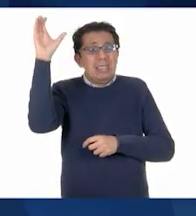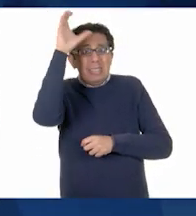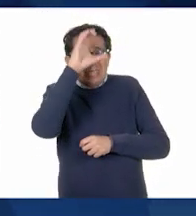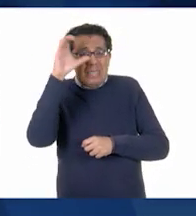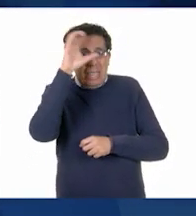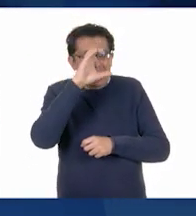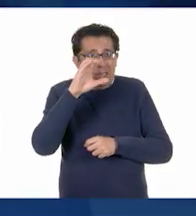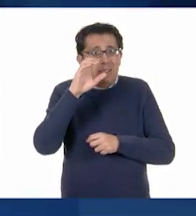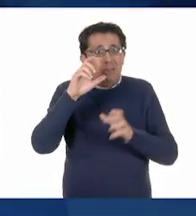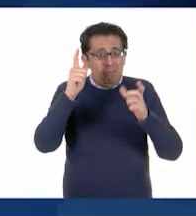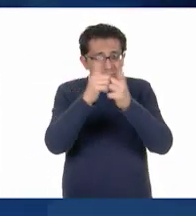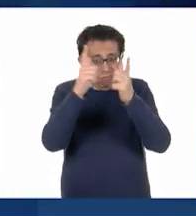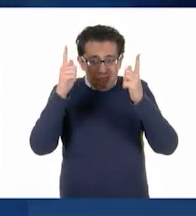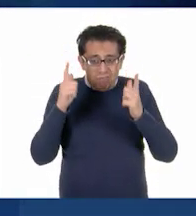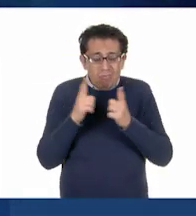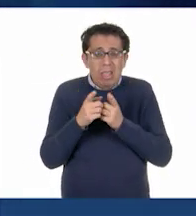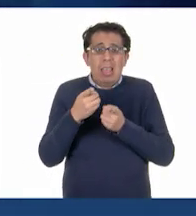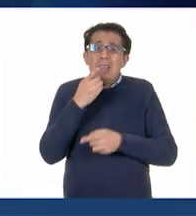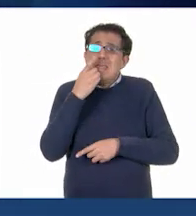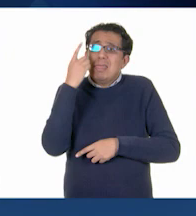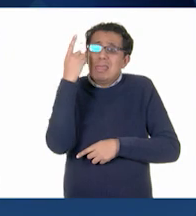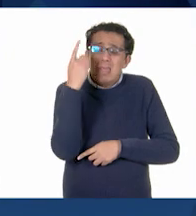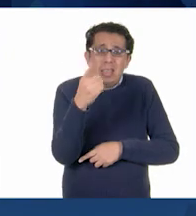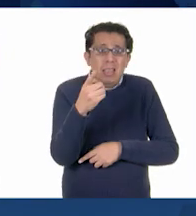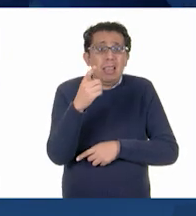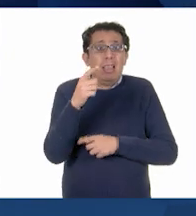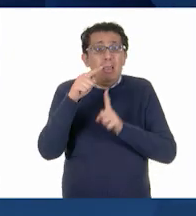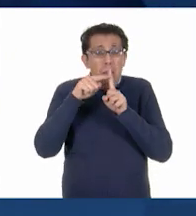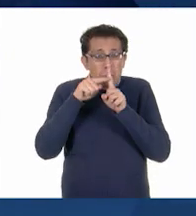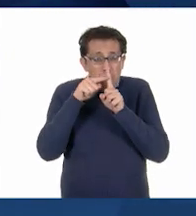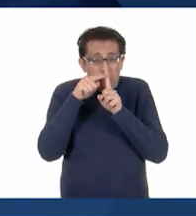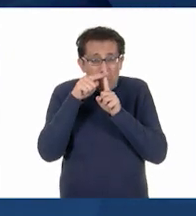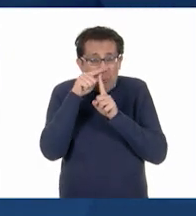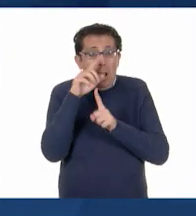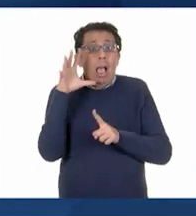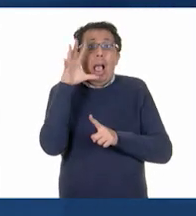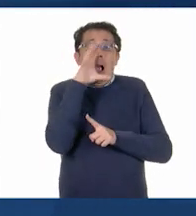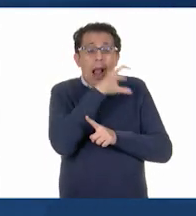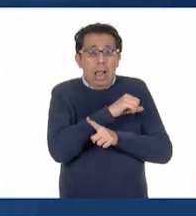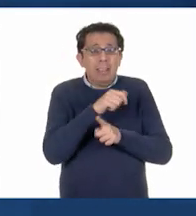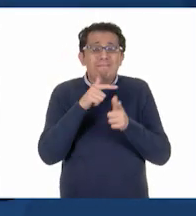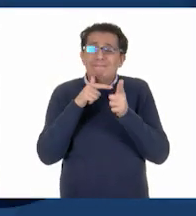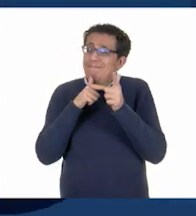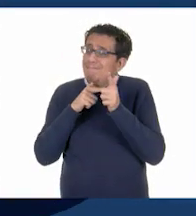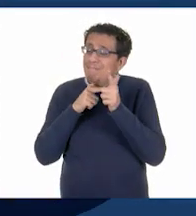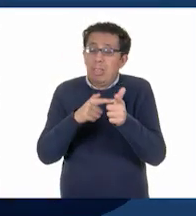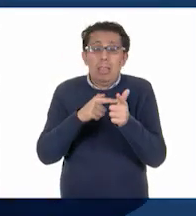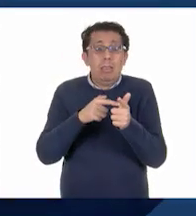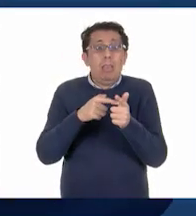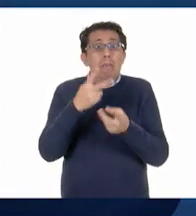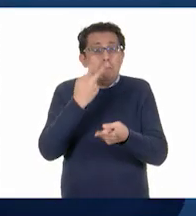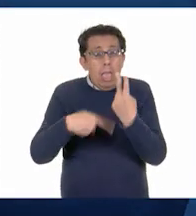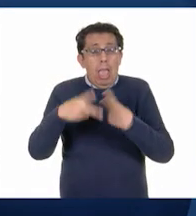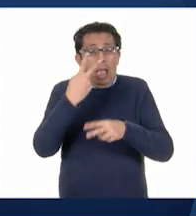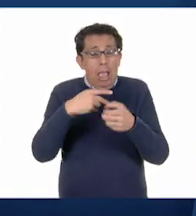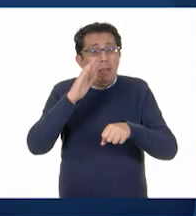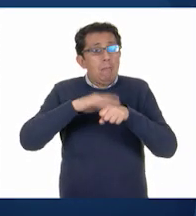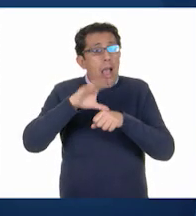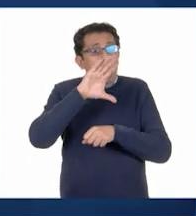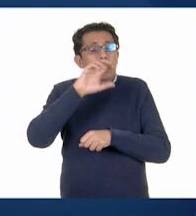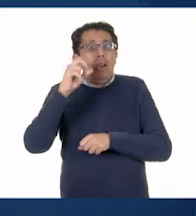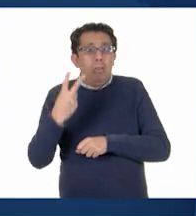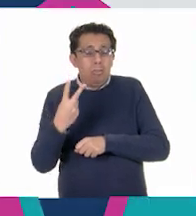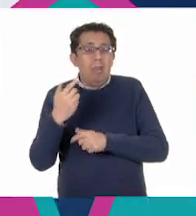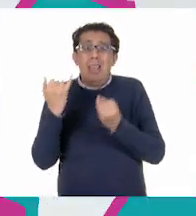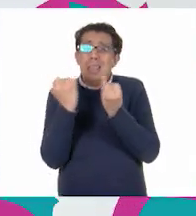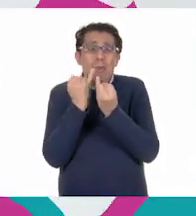que el calentamiento atmosférico seguirá aumentando en la medida en que sigamos produciendo más dióxido de carbono. Pero